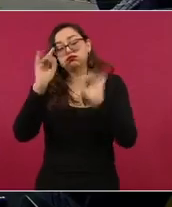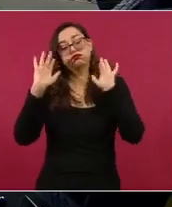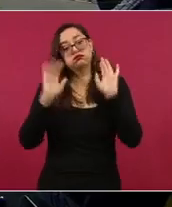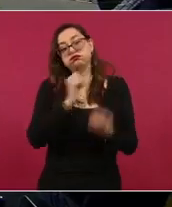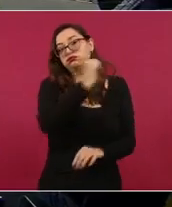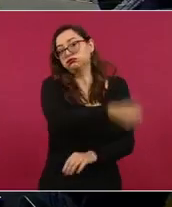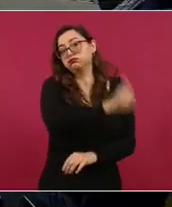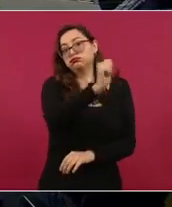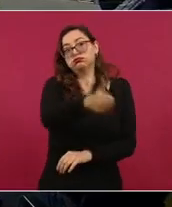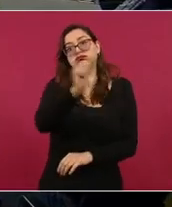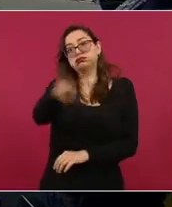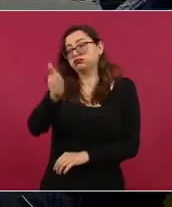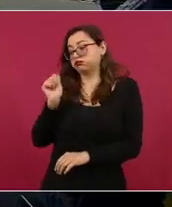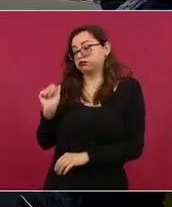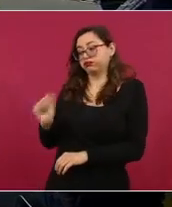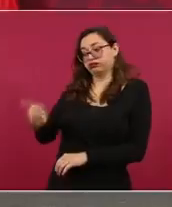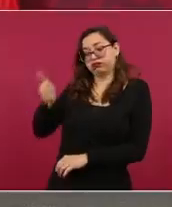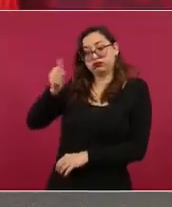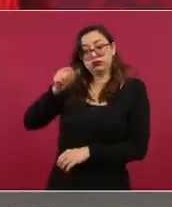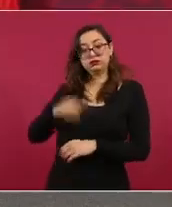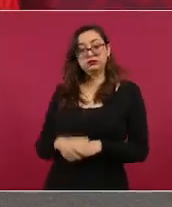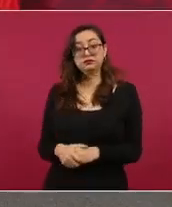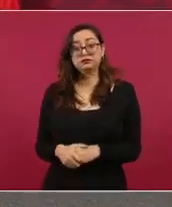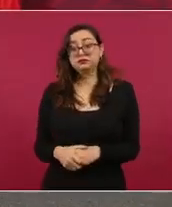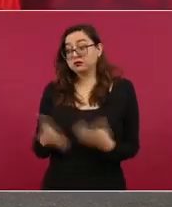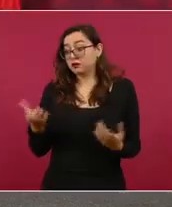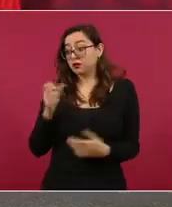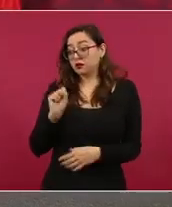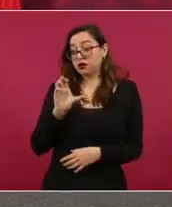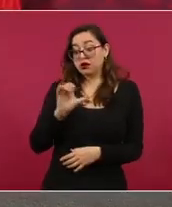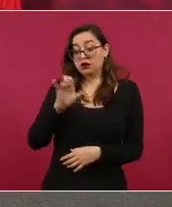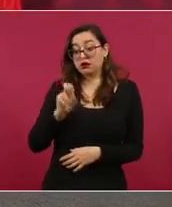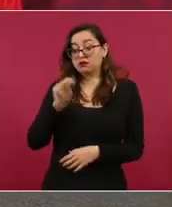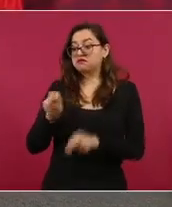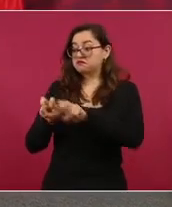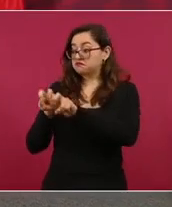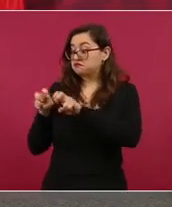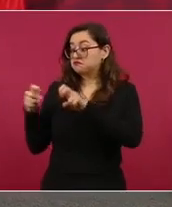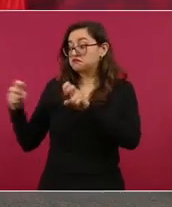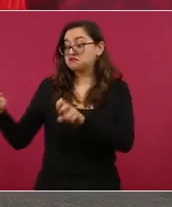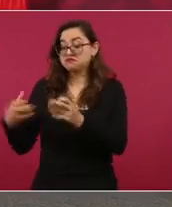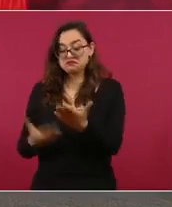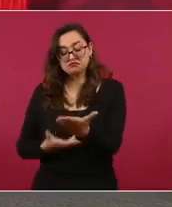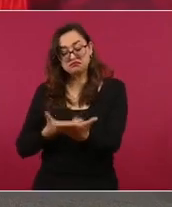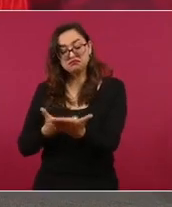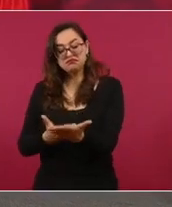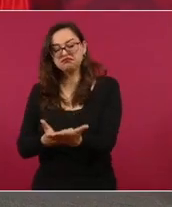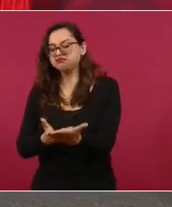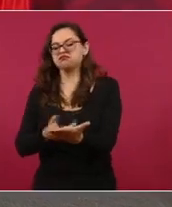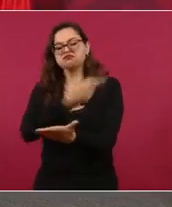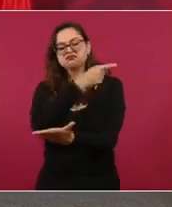Y si ellos rechazan la reforma legal,